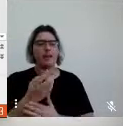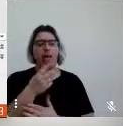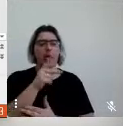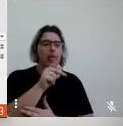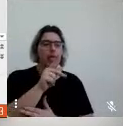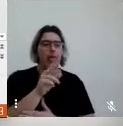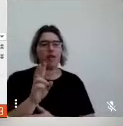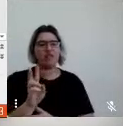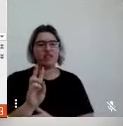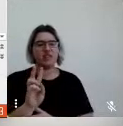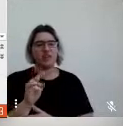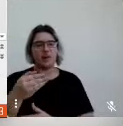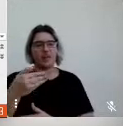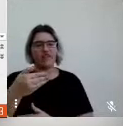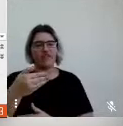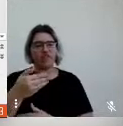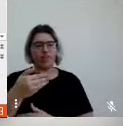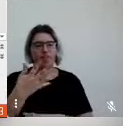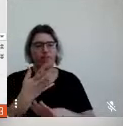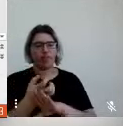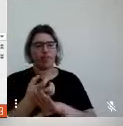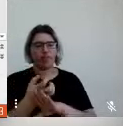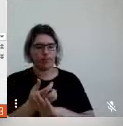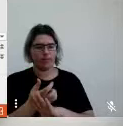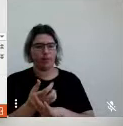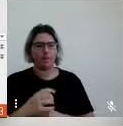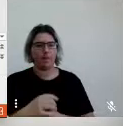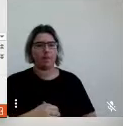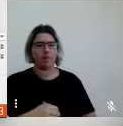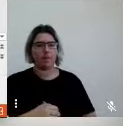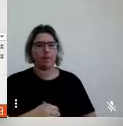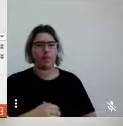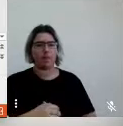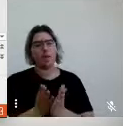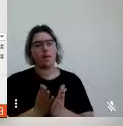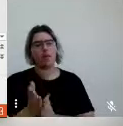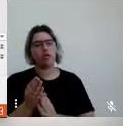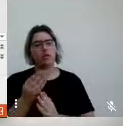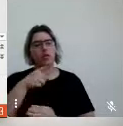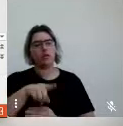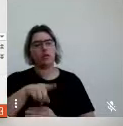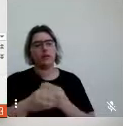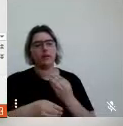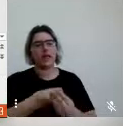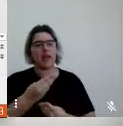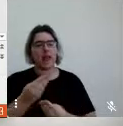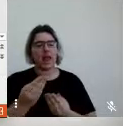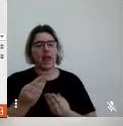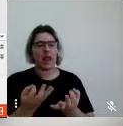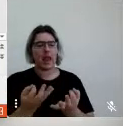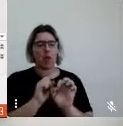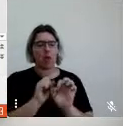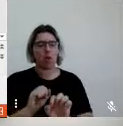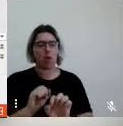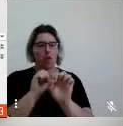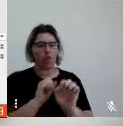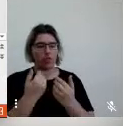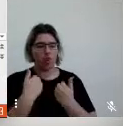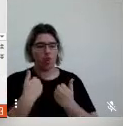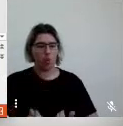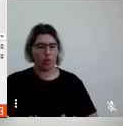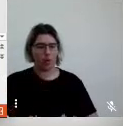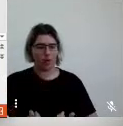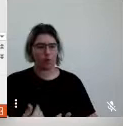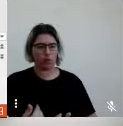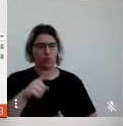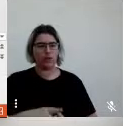vitamina B, todas las del grupo B. Por otro lado, también ejerce una función de protección y se encarga de